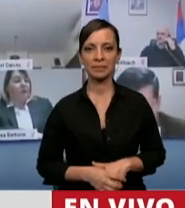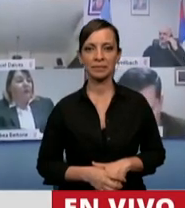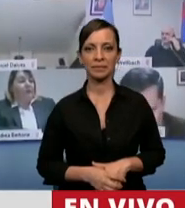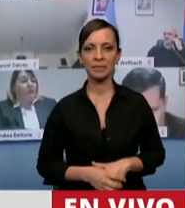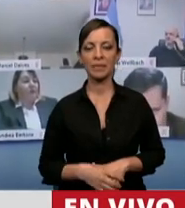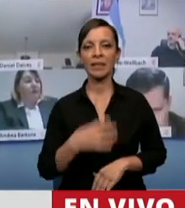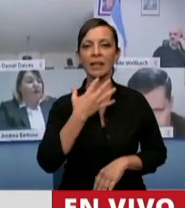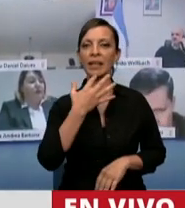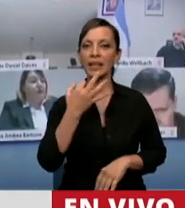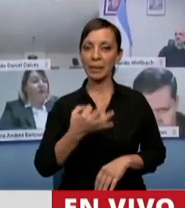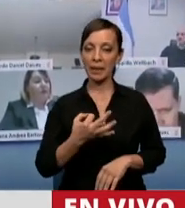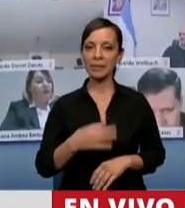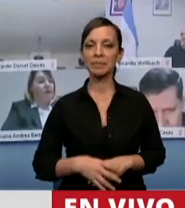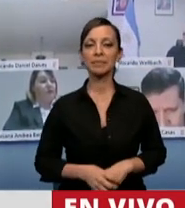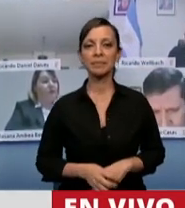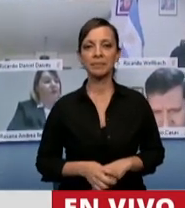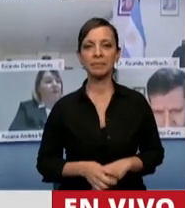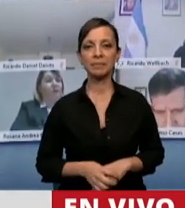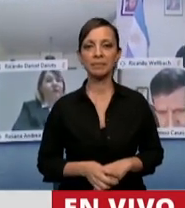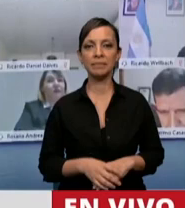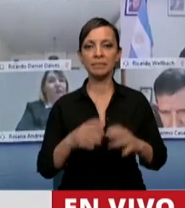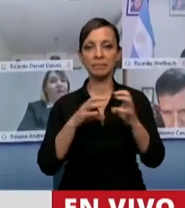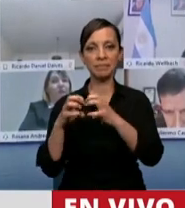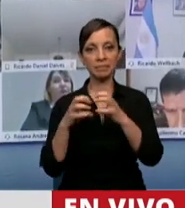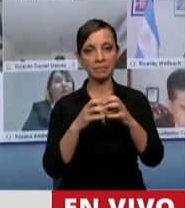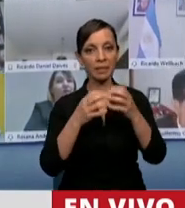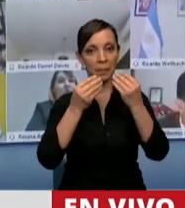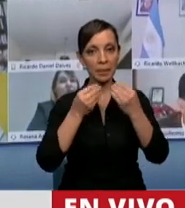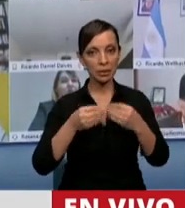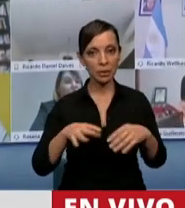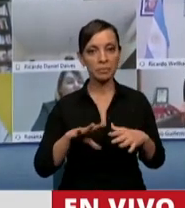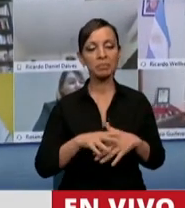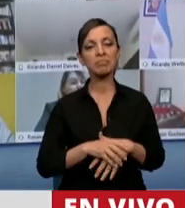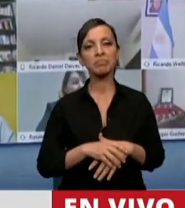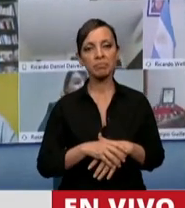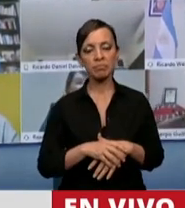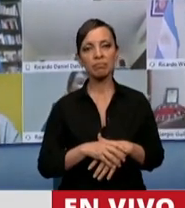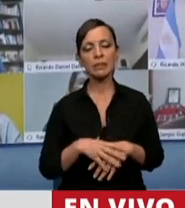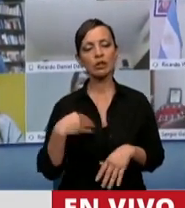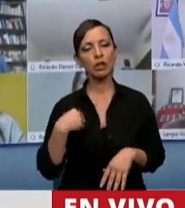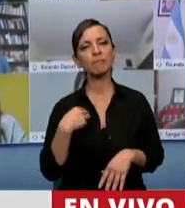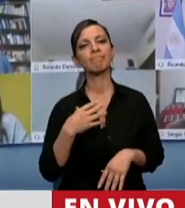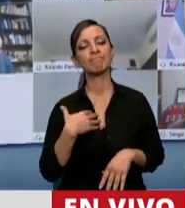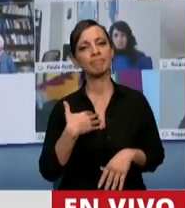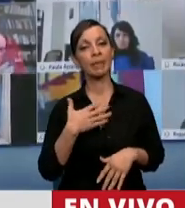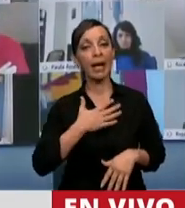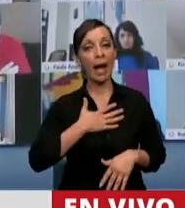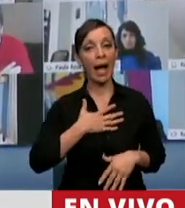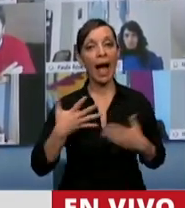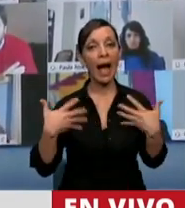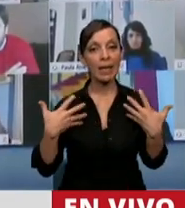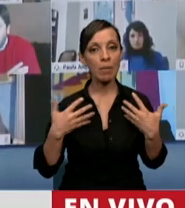la verdad que empezó esta sesión uno ha pasado por todos los estados de